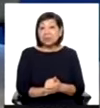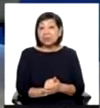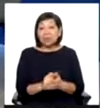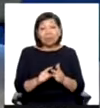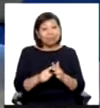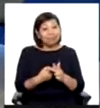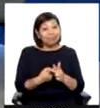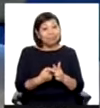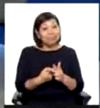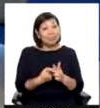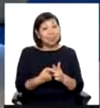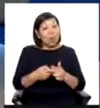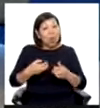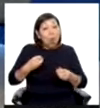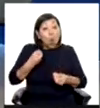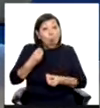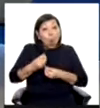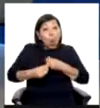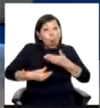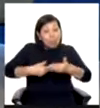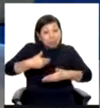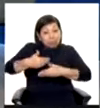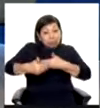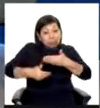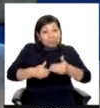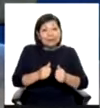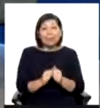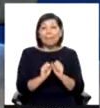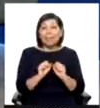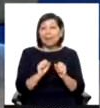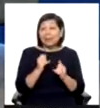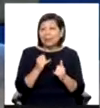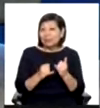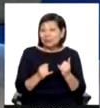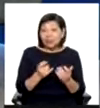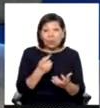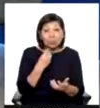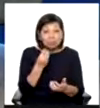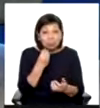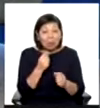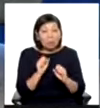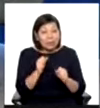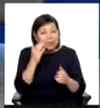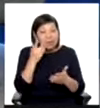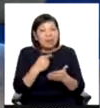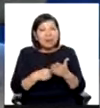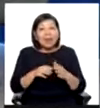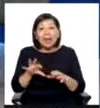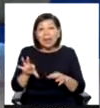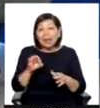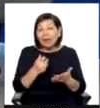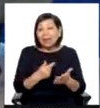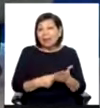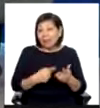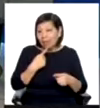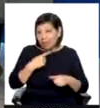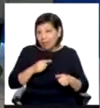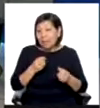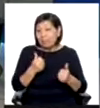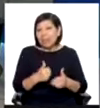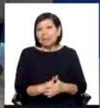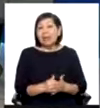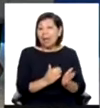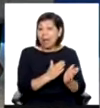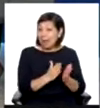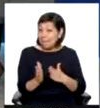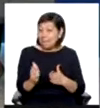el origen, ¿no? Que es la producción de este tipo de productos para que al final pues el consumidor sepa qué elegir, ¿no? Y que elija bien, además. Sí,